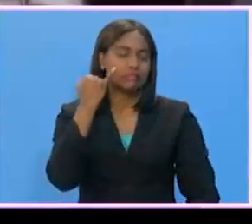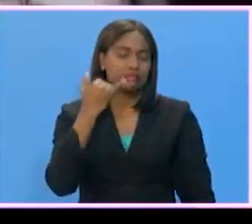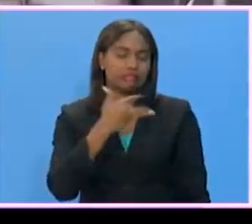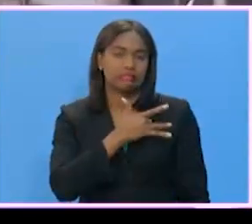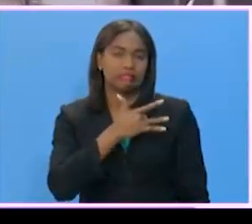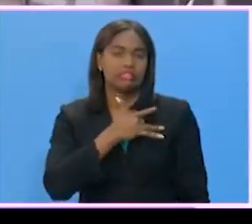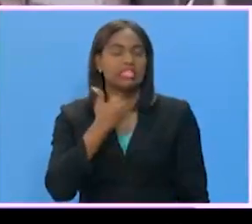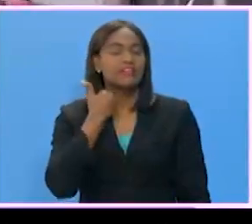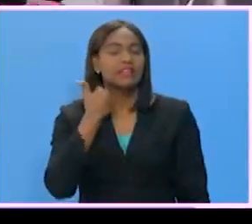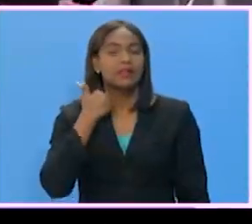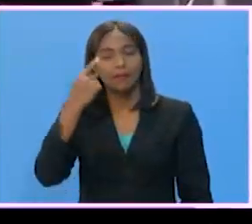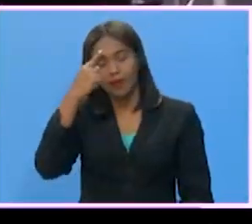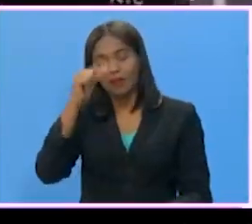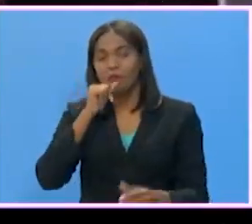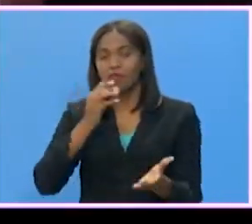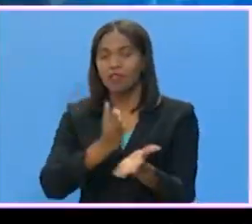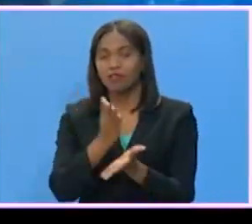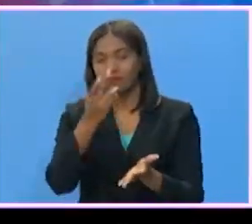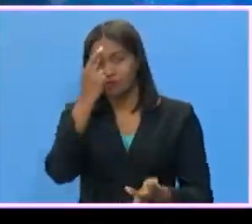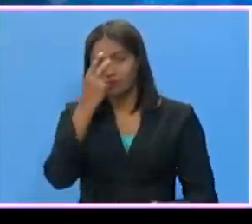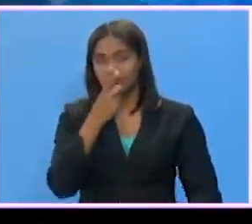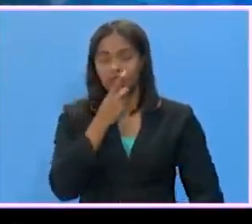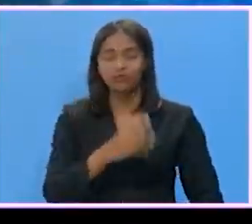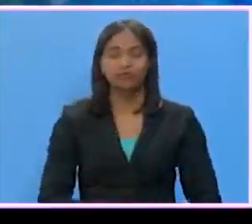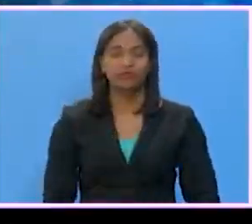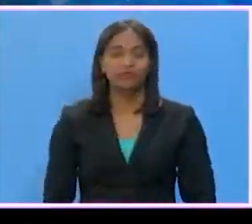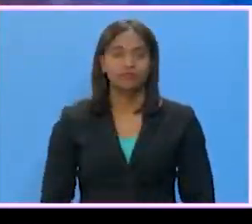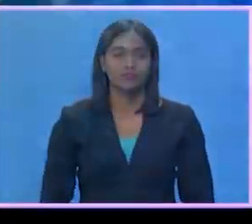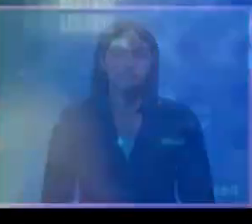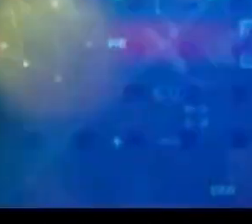para impedir su ingreso al país.